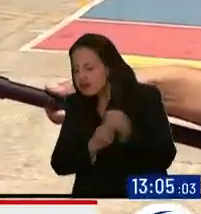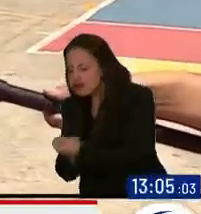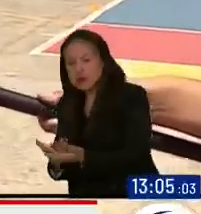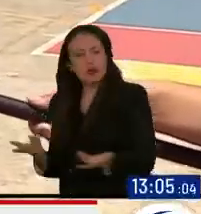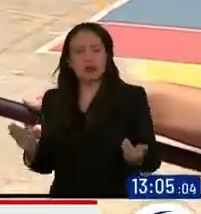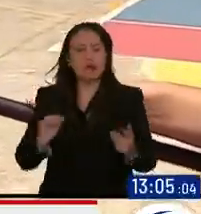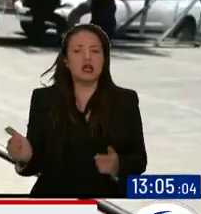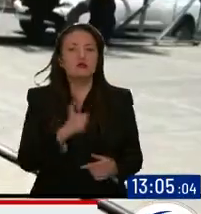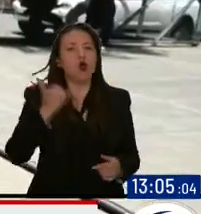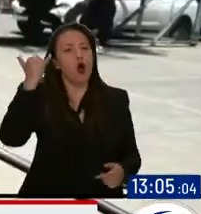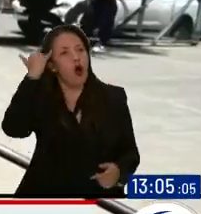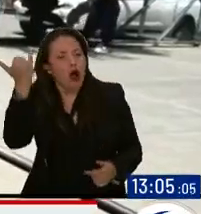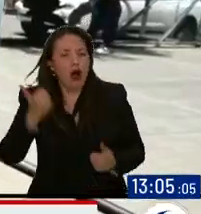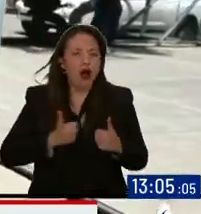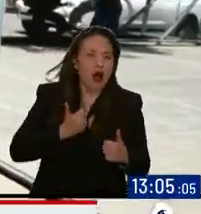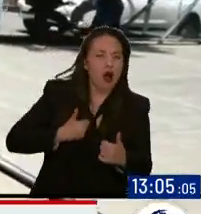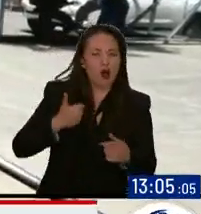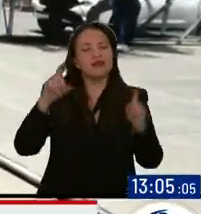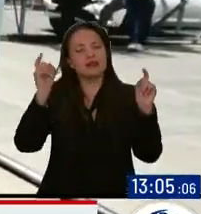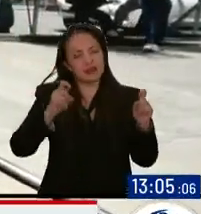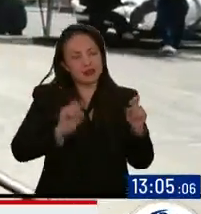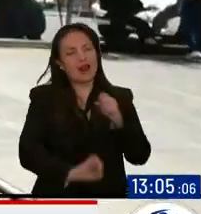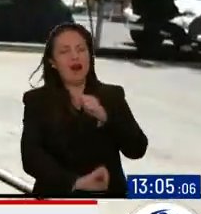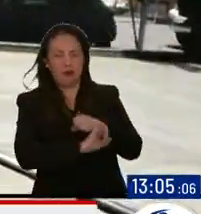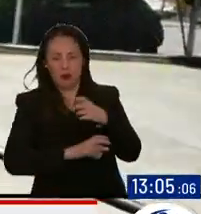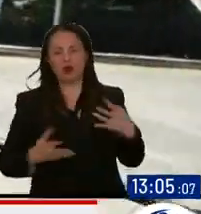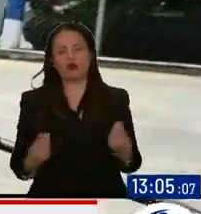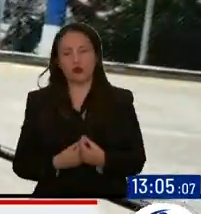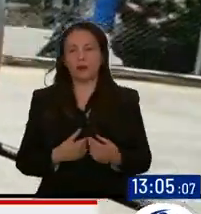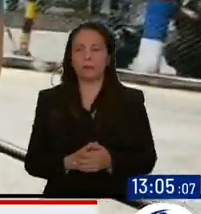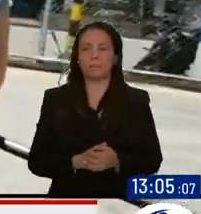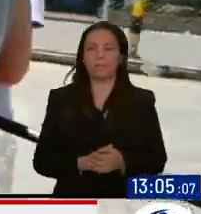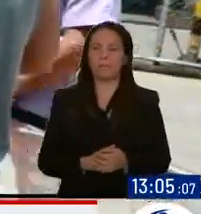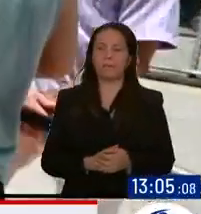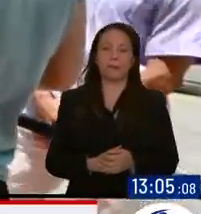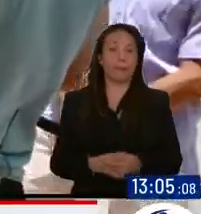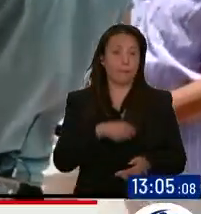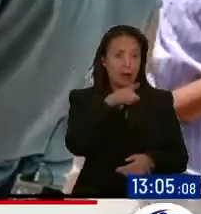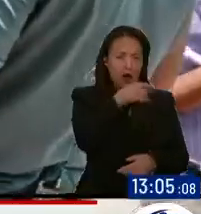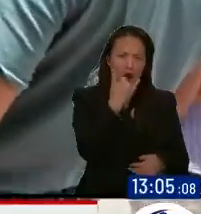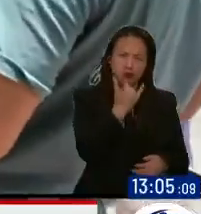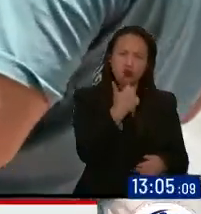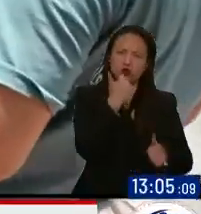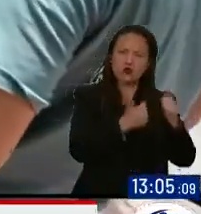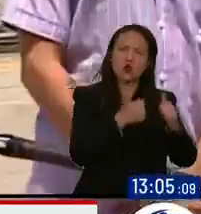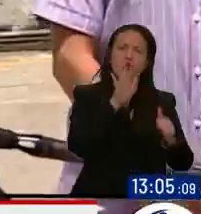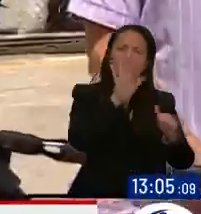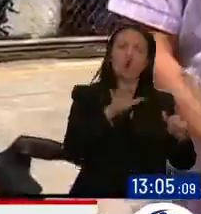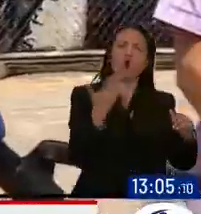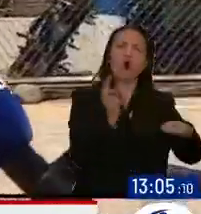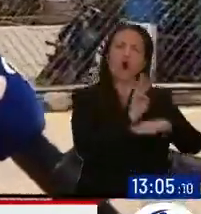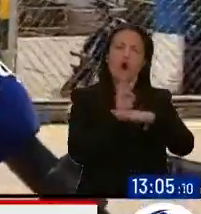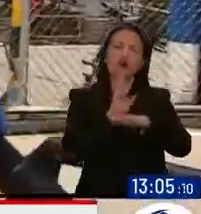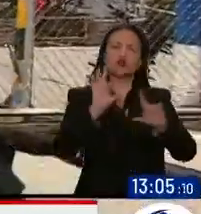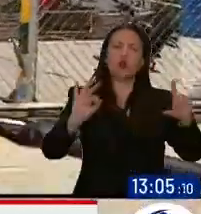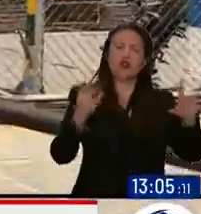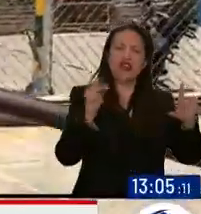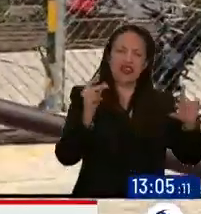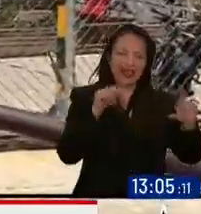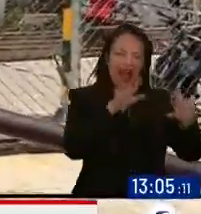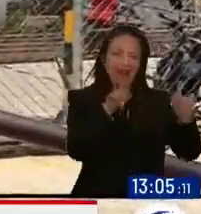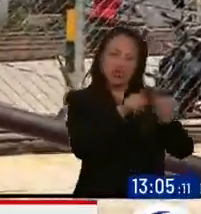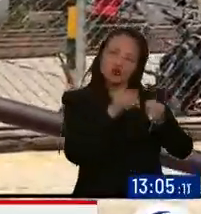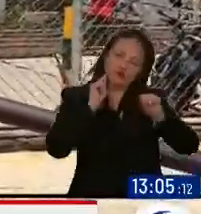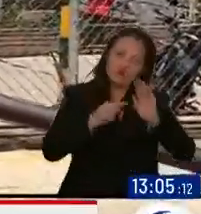quienes lo hacen, pues sí se necesita ese apoyo como tal. Voy con usted porque tiene un canal digital que se dedica a mostrar lo bonito de la ciudad.